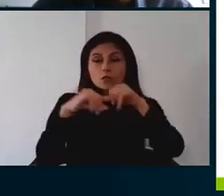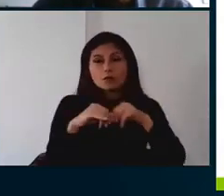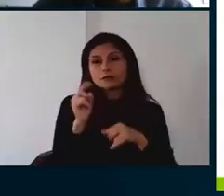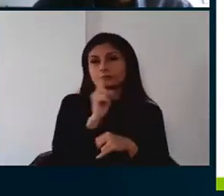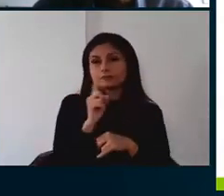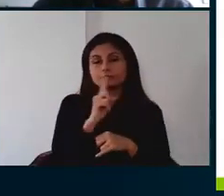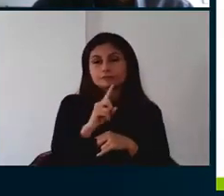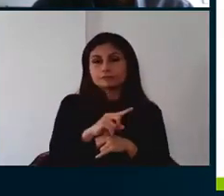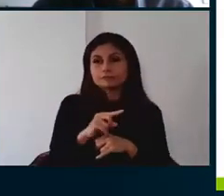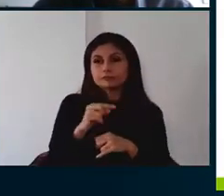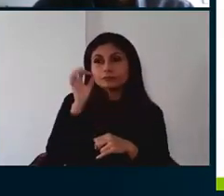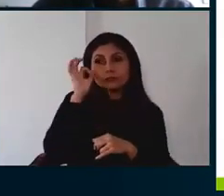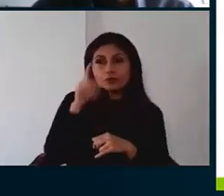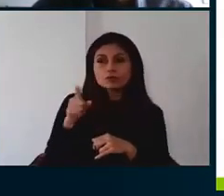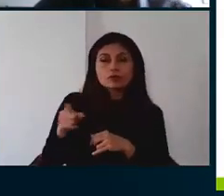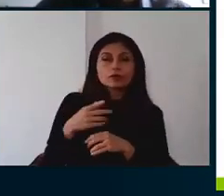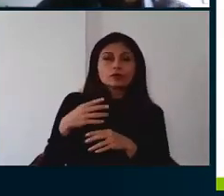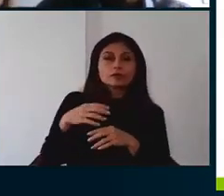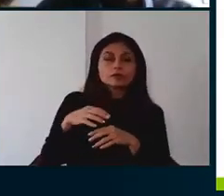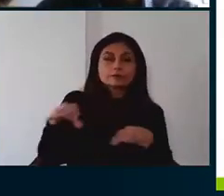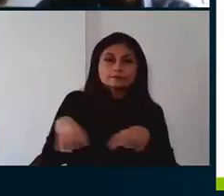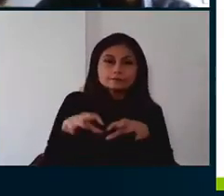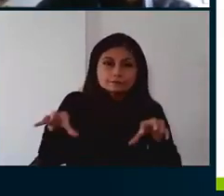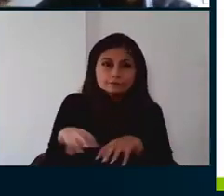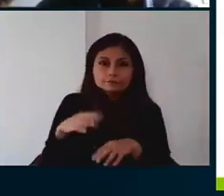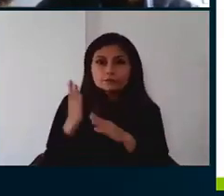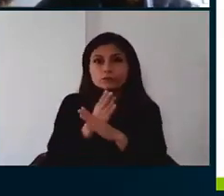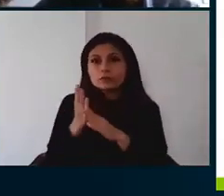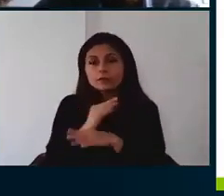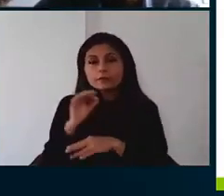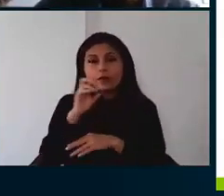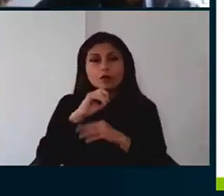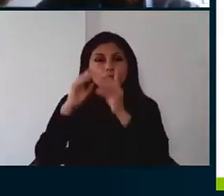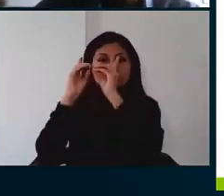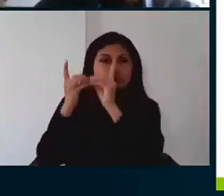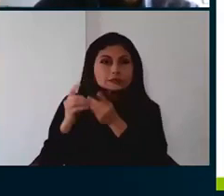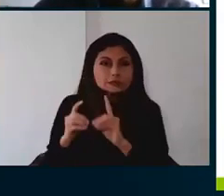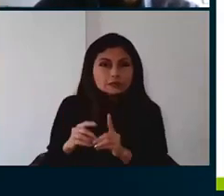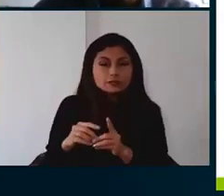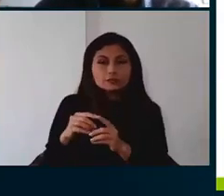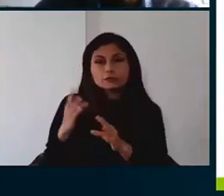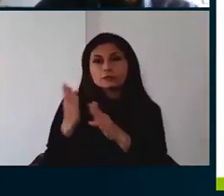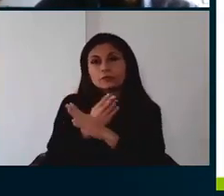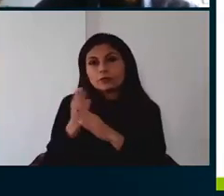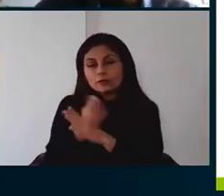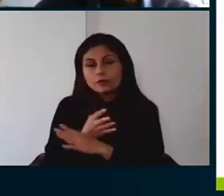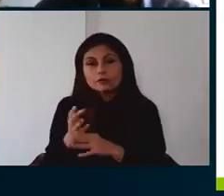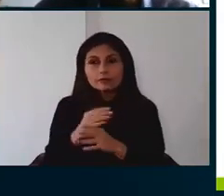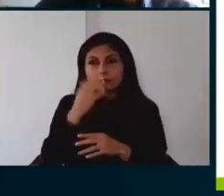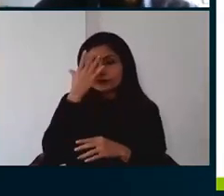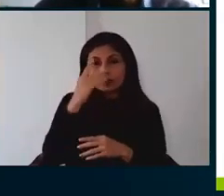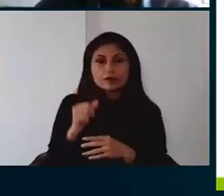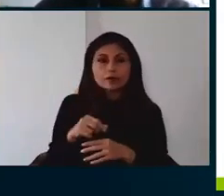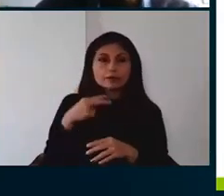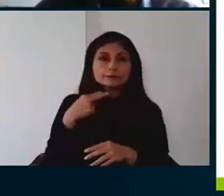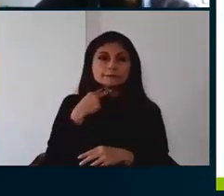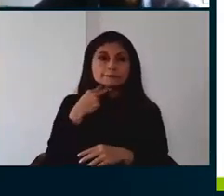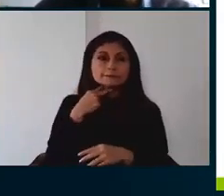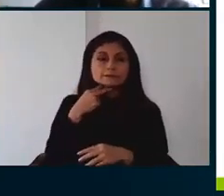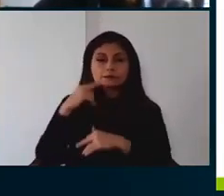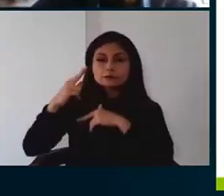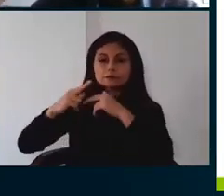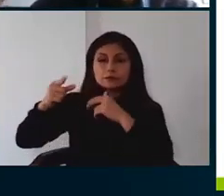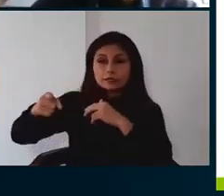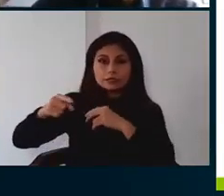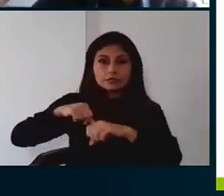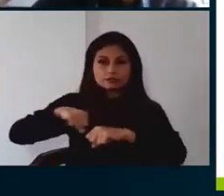problemas operativos que no me permiten o que no permiten a la planta estar en ese en ese punto de máxima